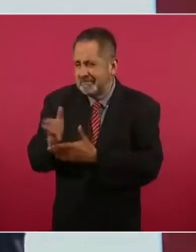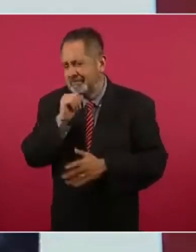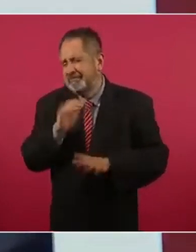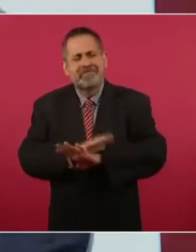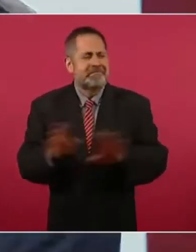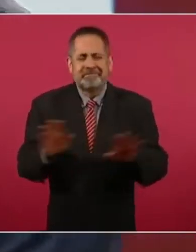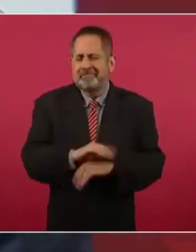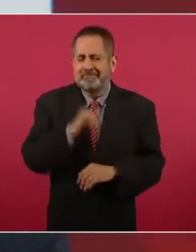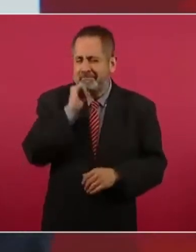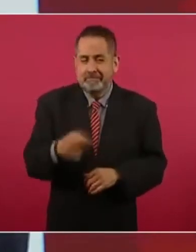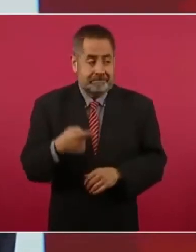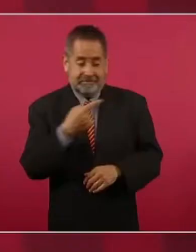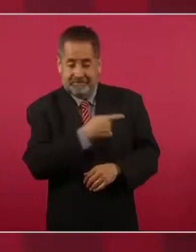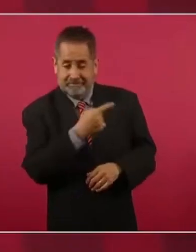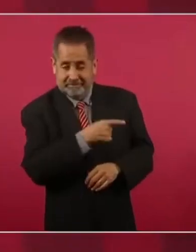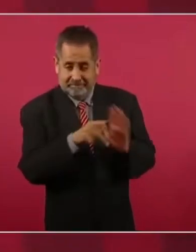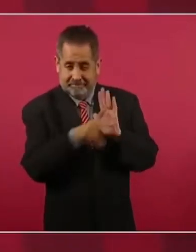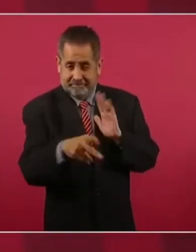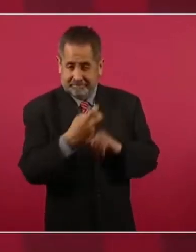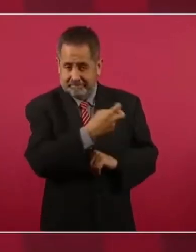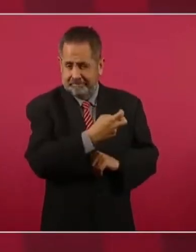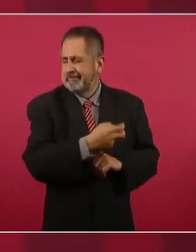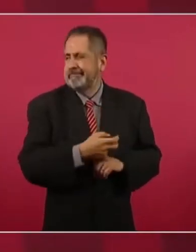Este es un asunto